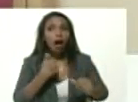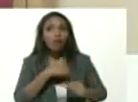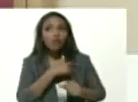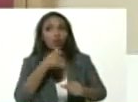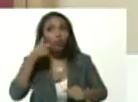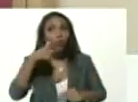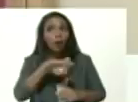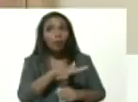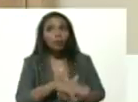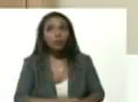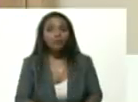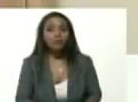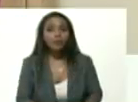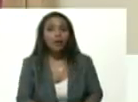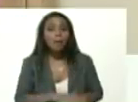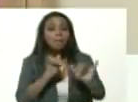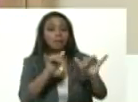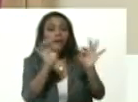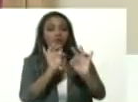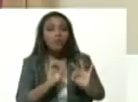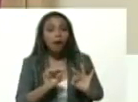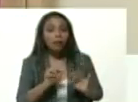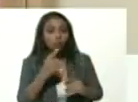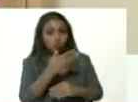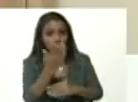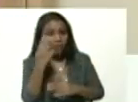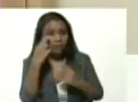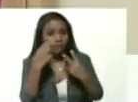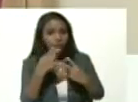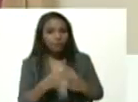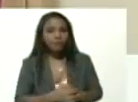pueblo. Igualmente, fíjense, me dicen a mí,